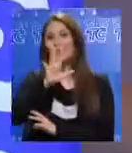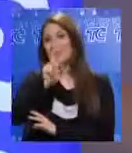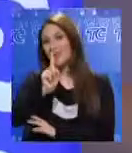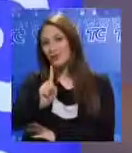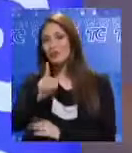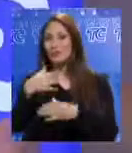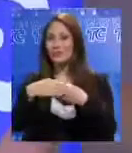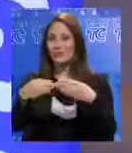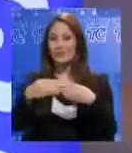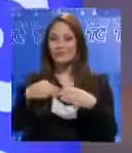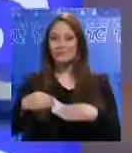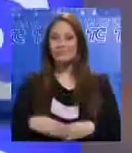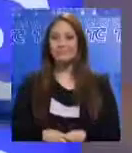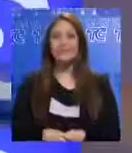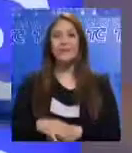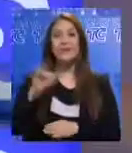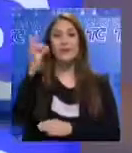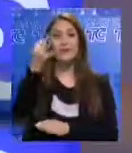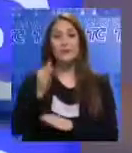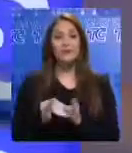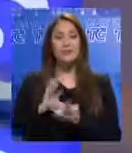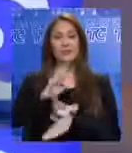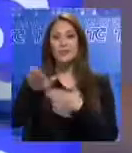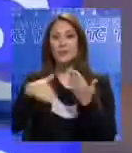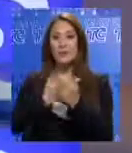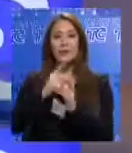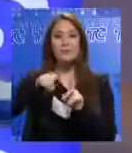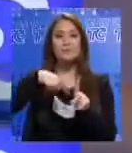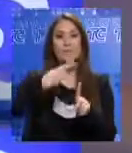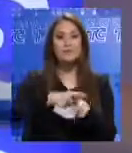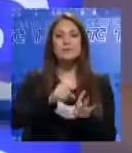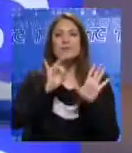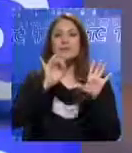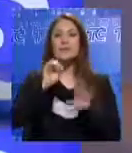41.623.751 dólares. El total del patrimonio más el pasivo es de